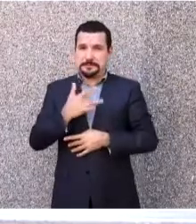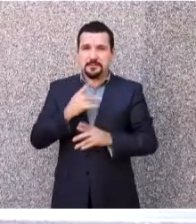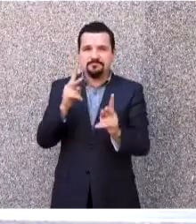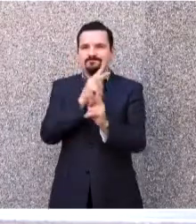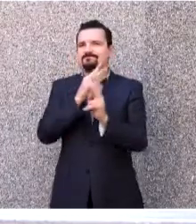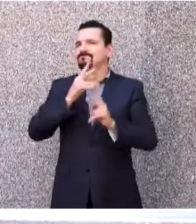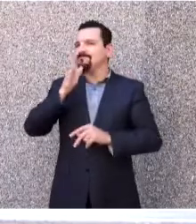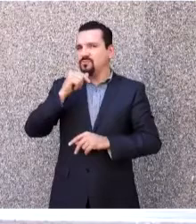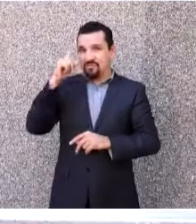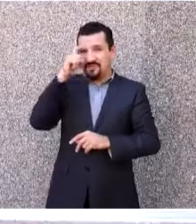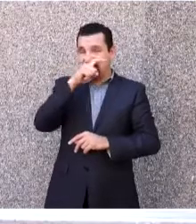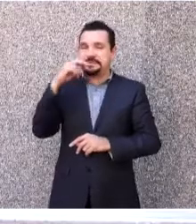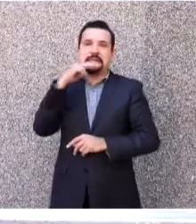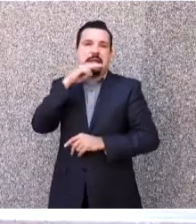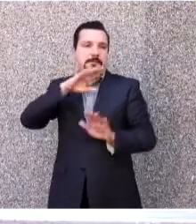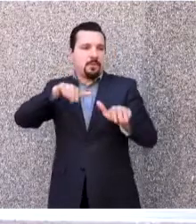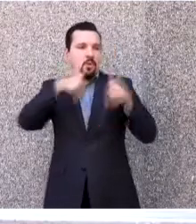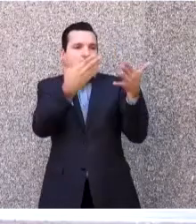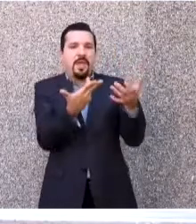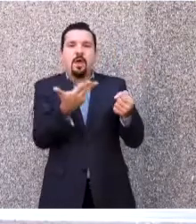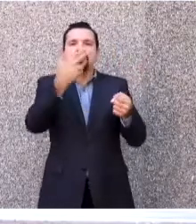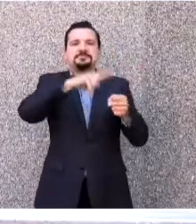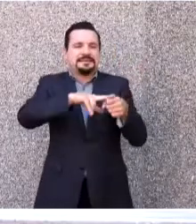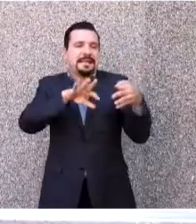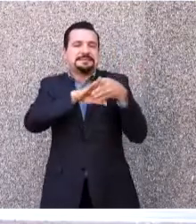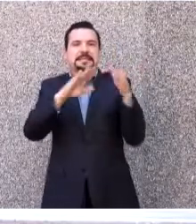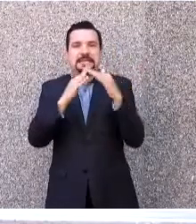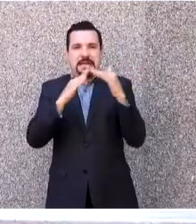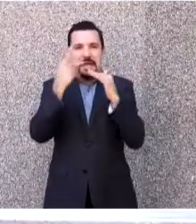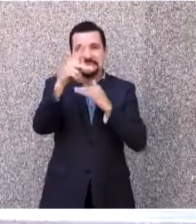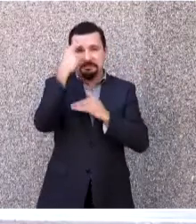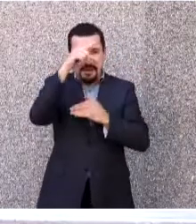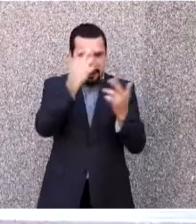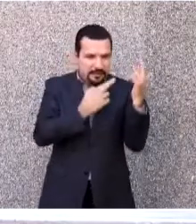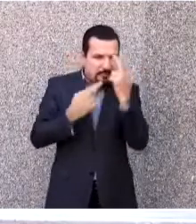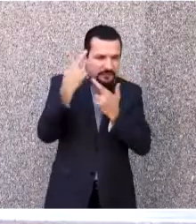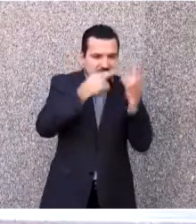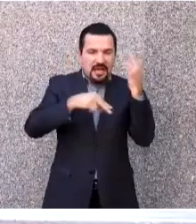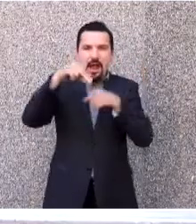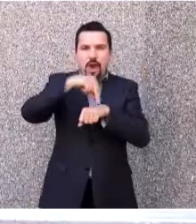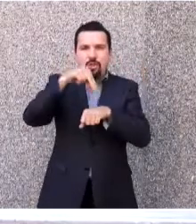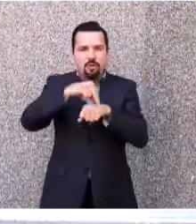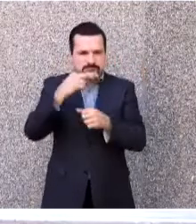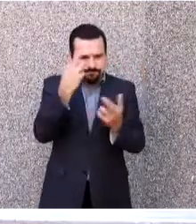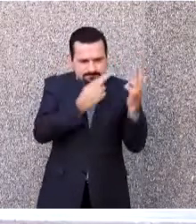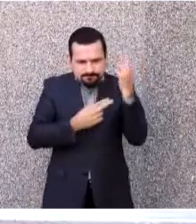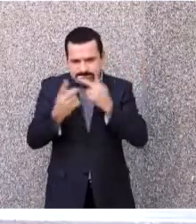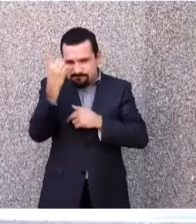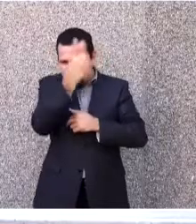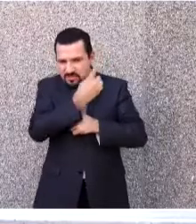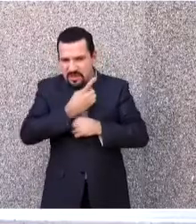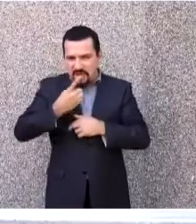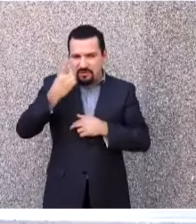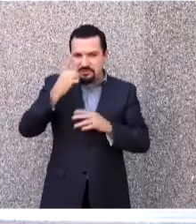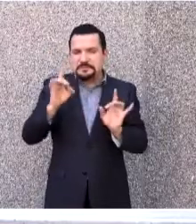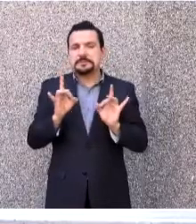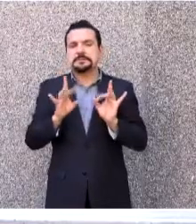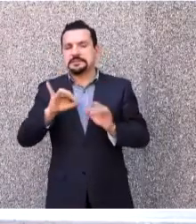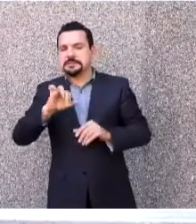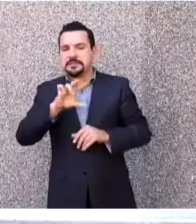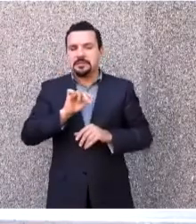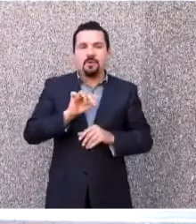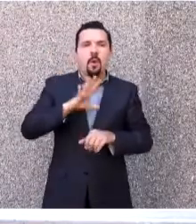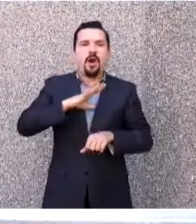su unidad médica para que sean revisados y valorado la posibilidad de sospecha de la